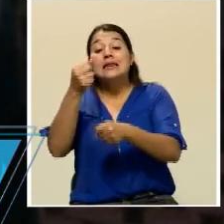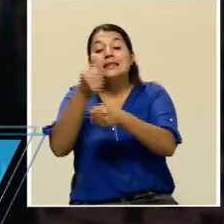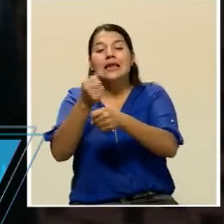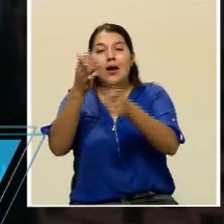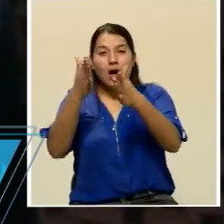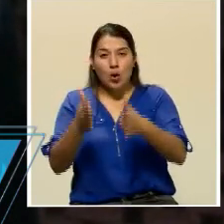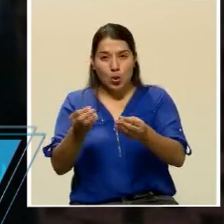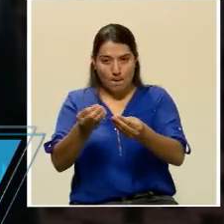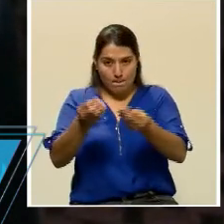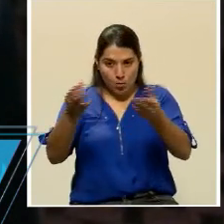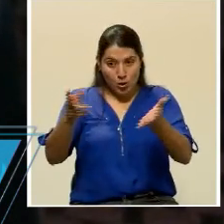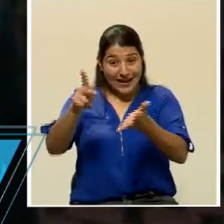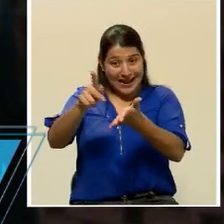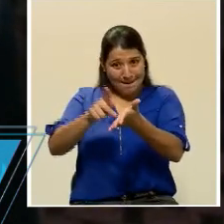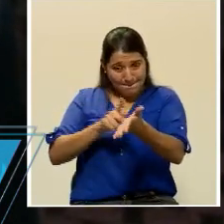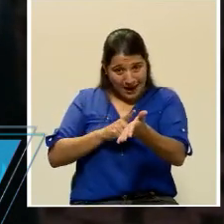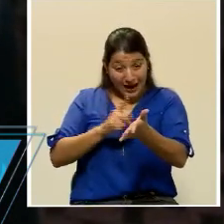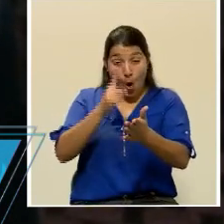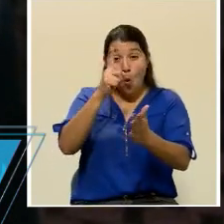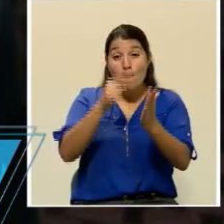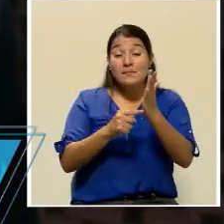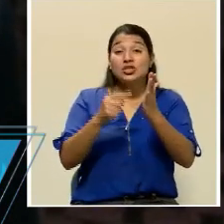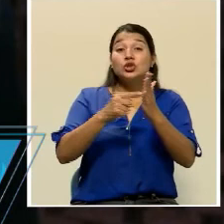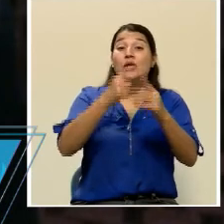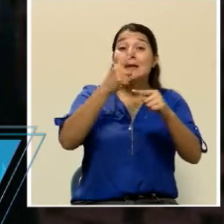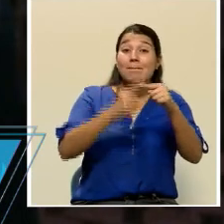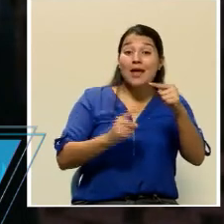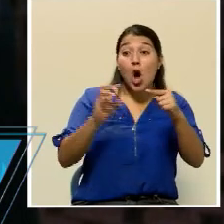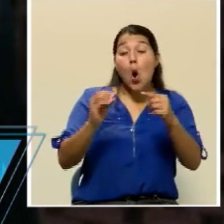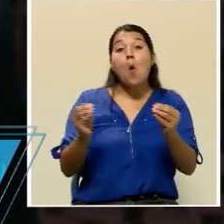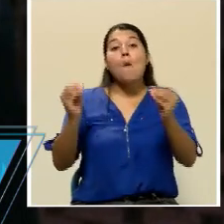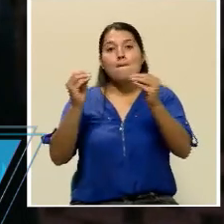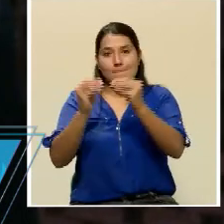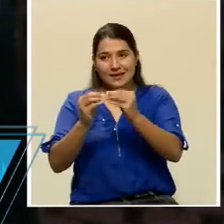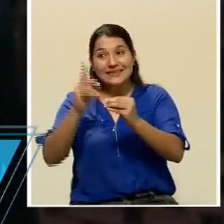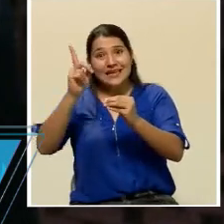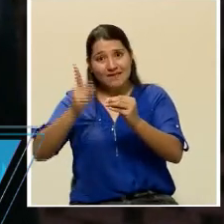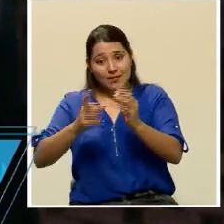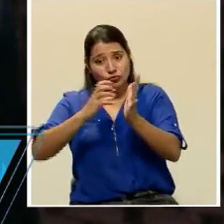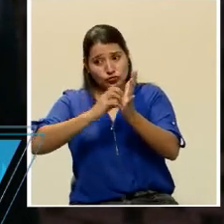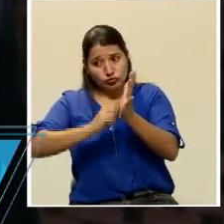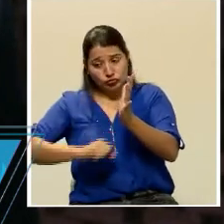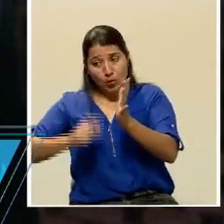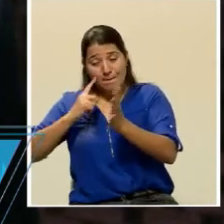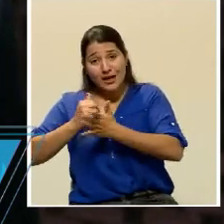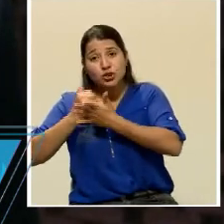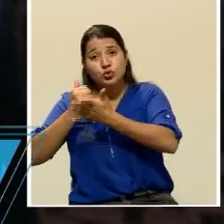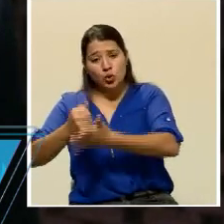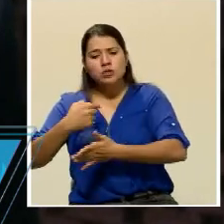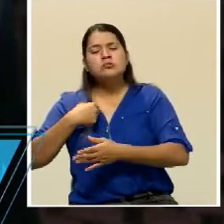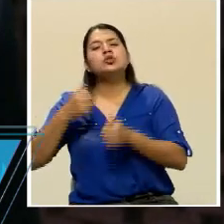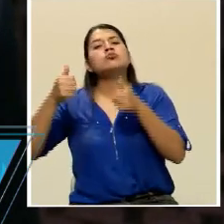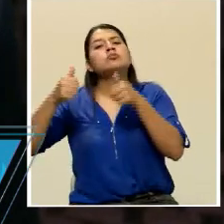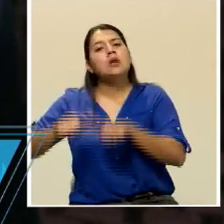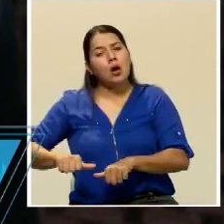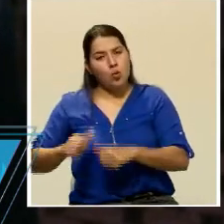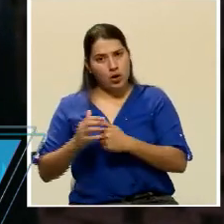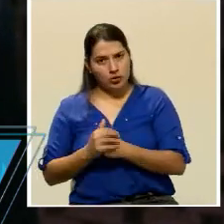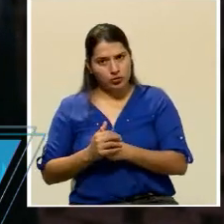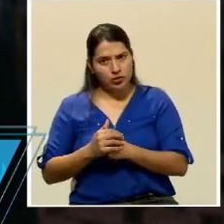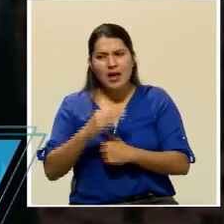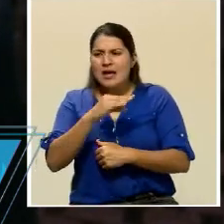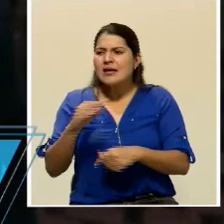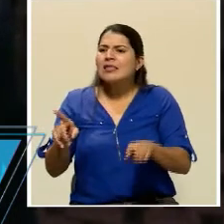públicos que más ganamos tenemos que contribuir más, viera que yo estoy totalmente de acuerdo. Y también la gente con